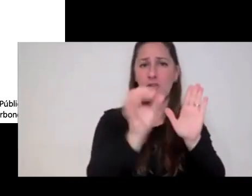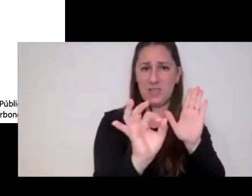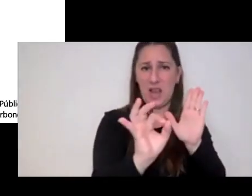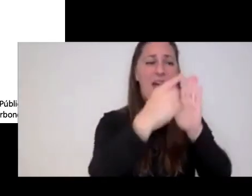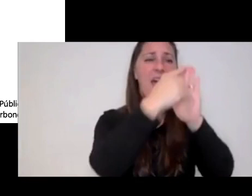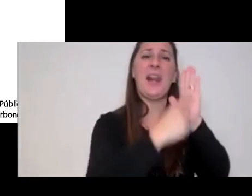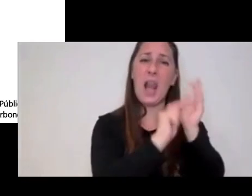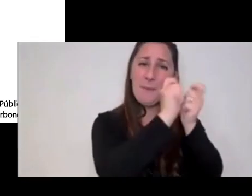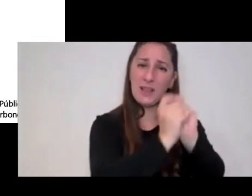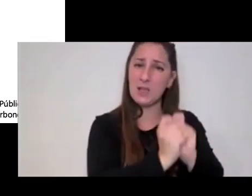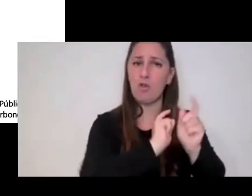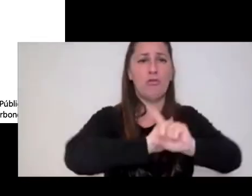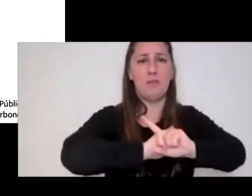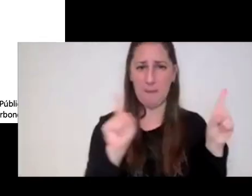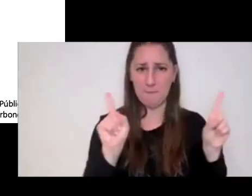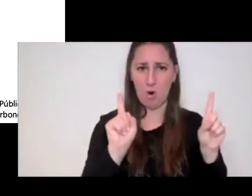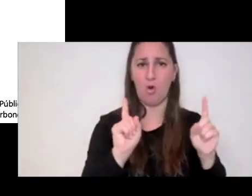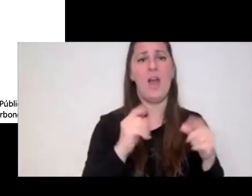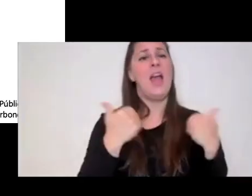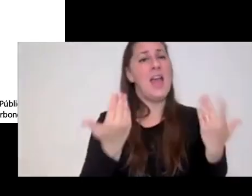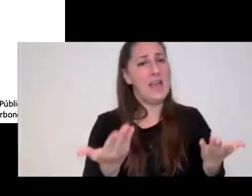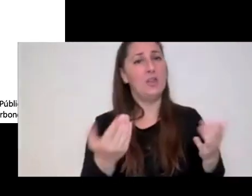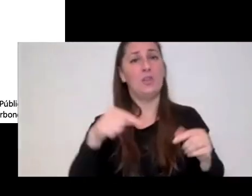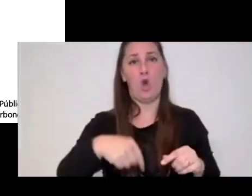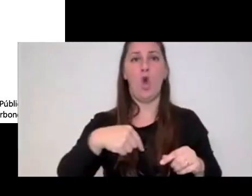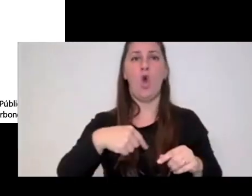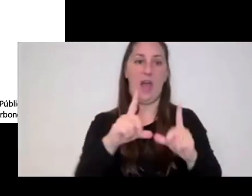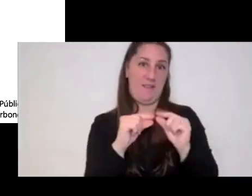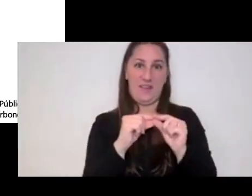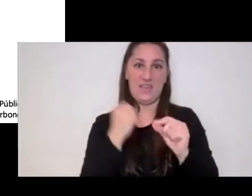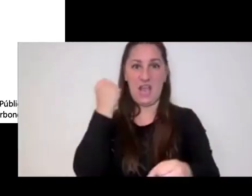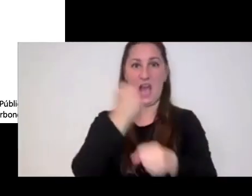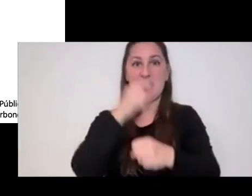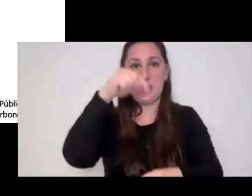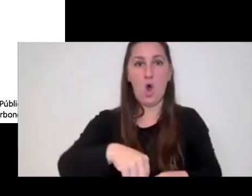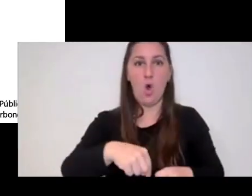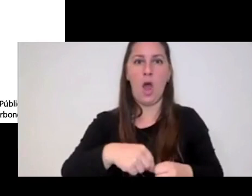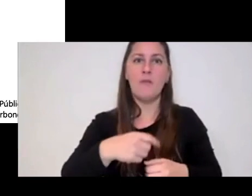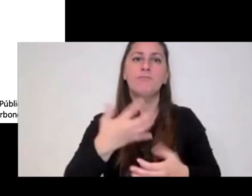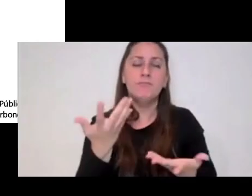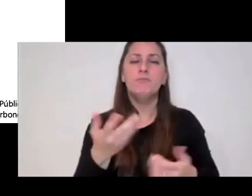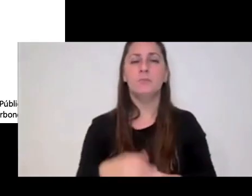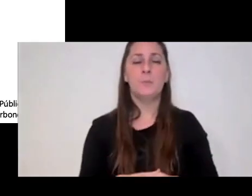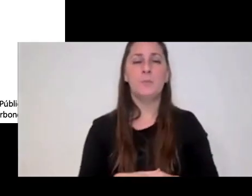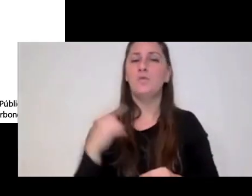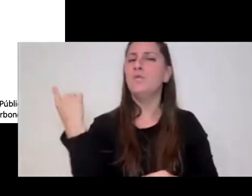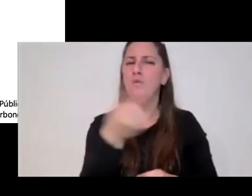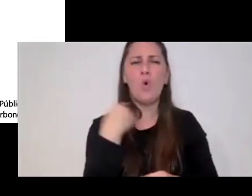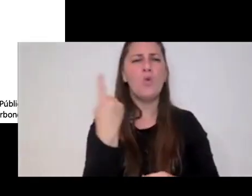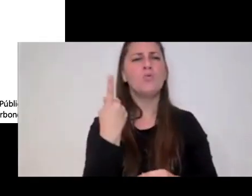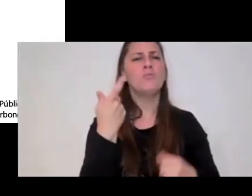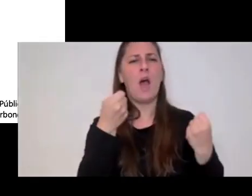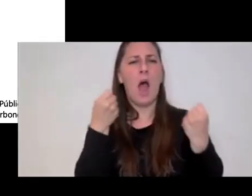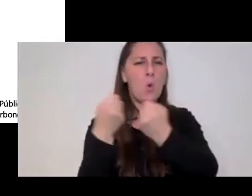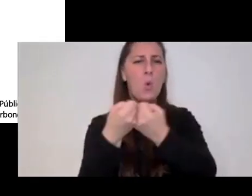especificado, de forma tal de que hoy la doctrina, la fecha con la cual yo coincido, todos estamos de acuerdo que se trata de cualquier